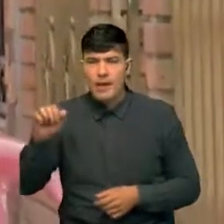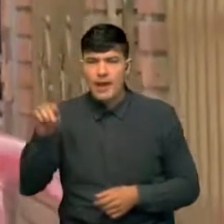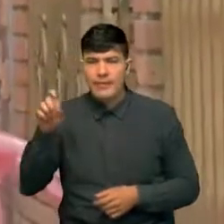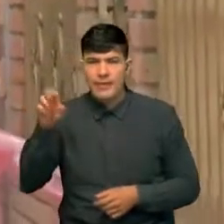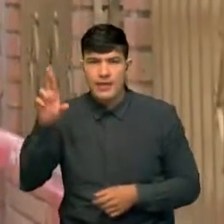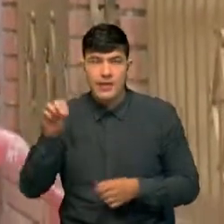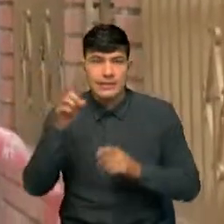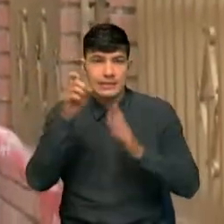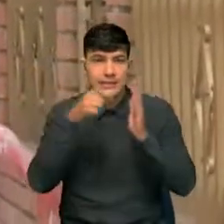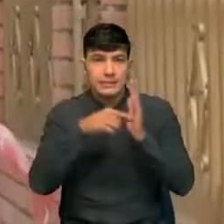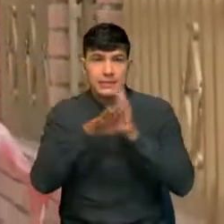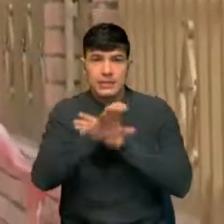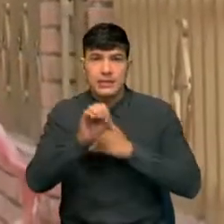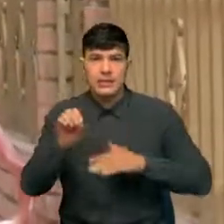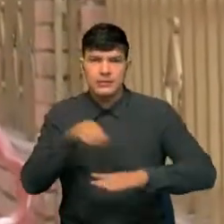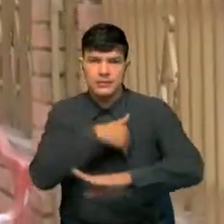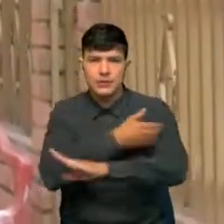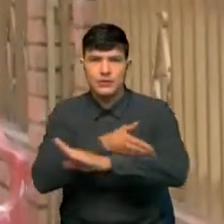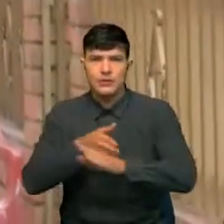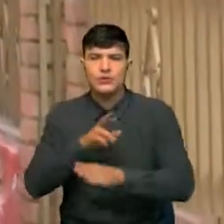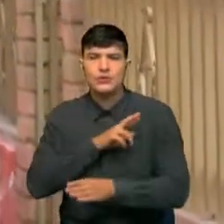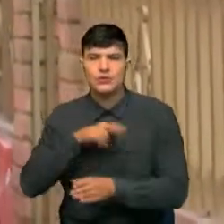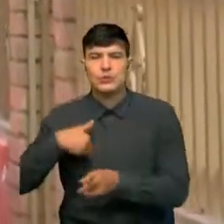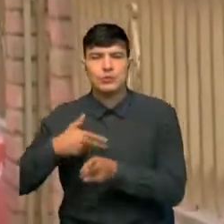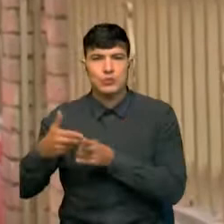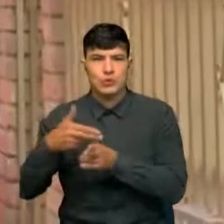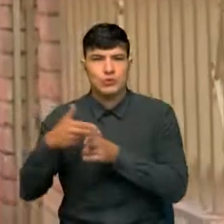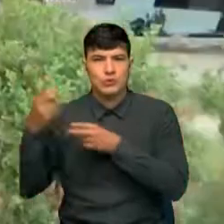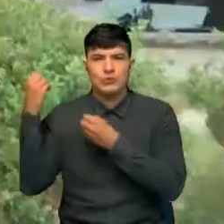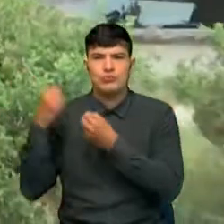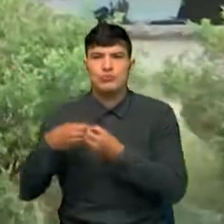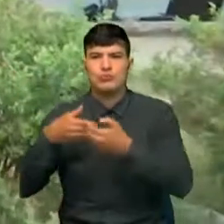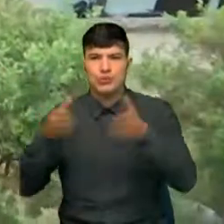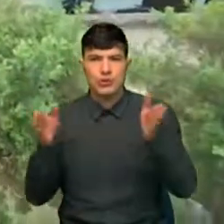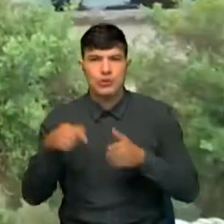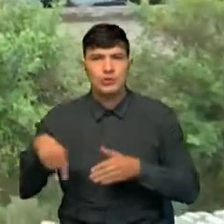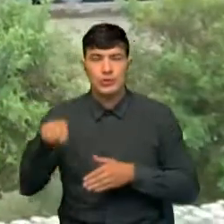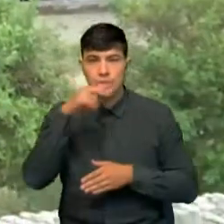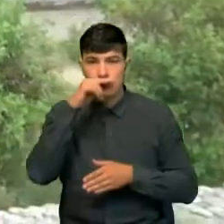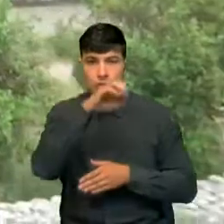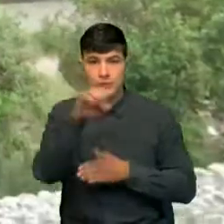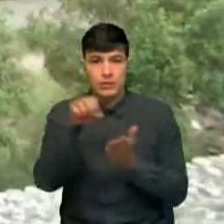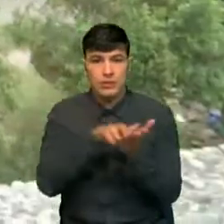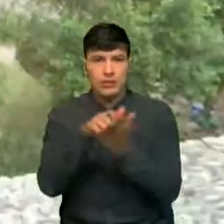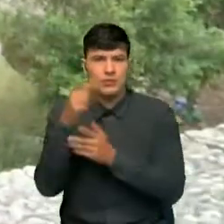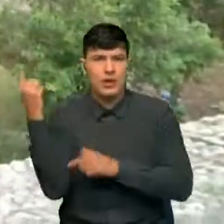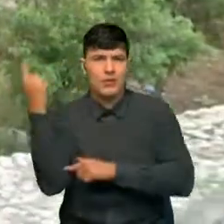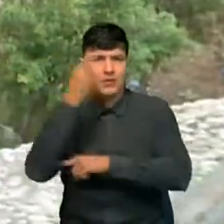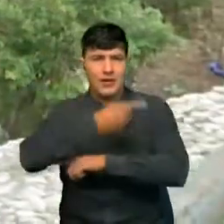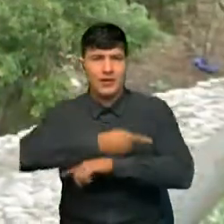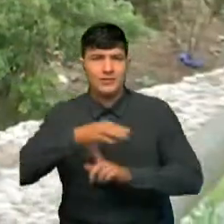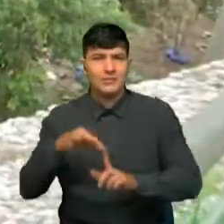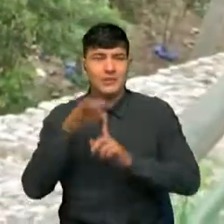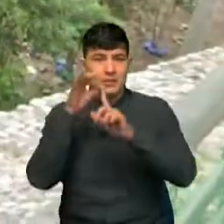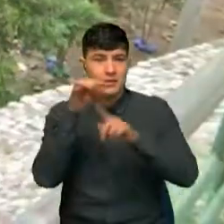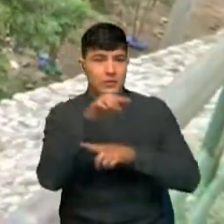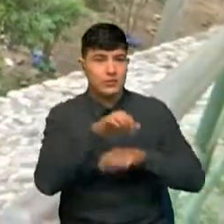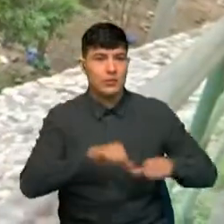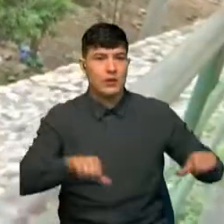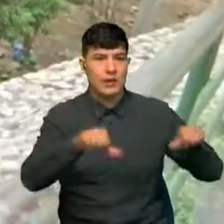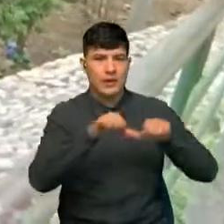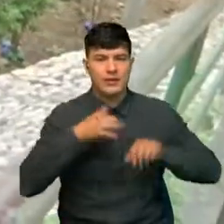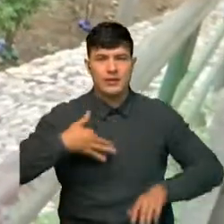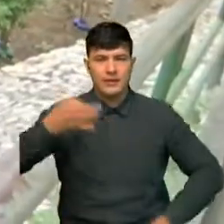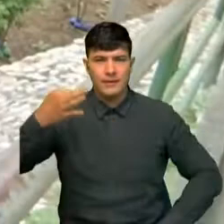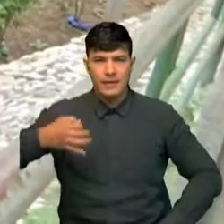pesos que estamos próximos ya a dar en servicio a nuestros niños de Girón con una jornada única. Son espacios que dignifican el, sí,